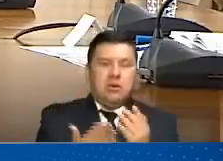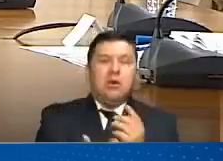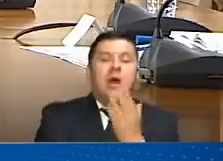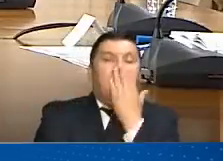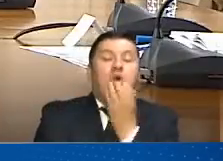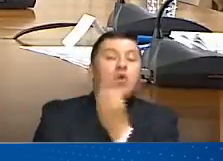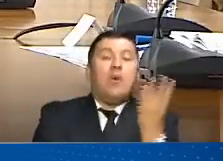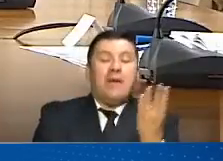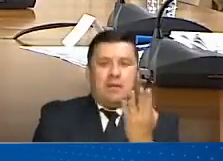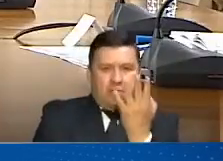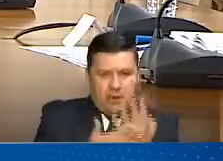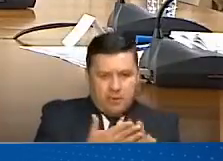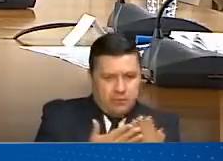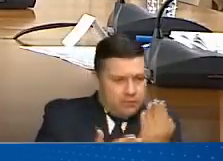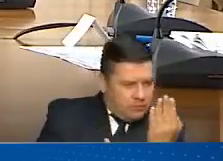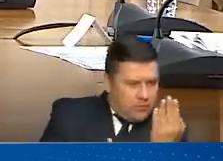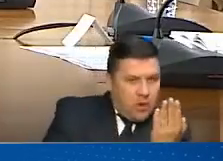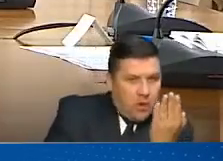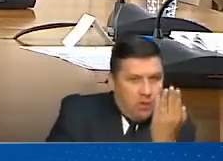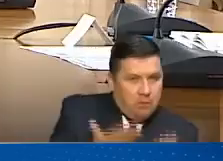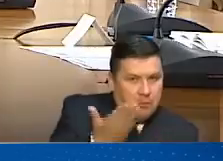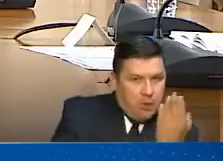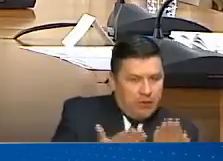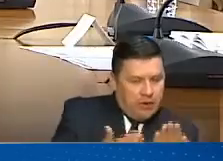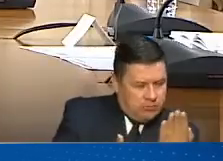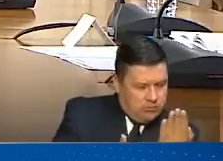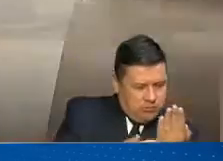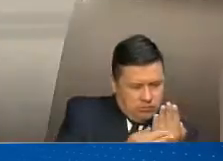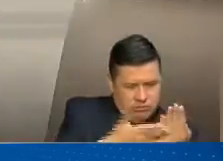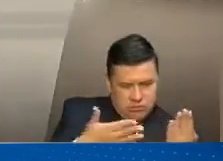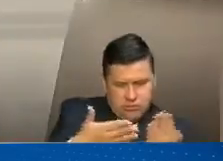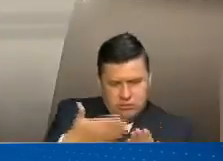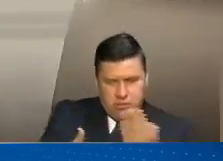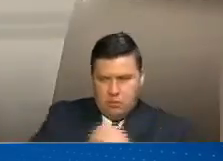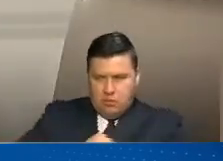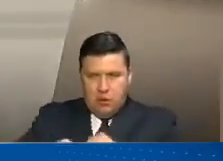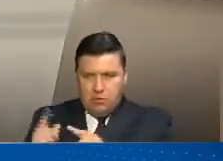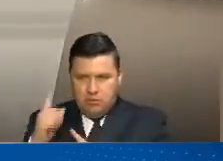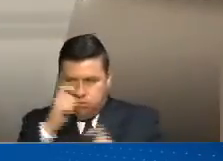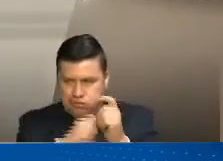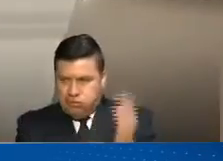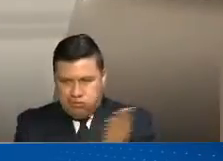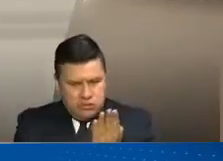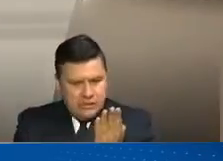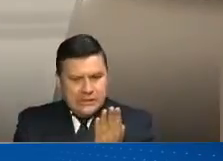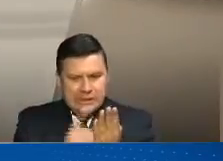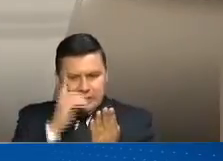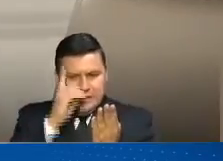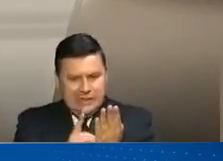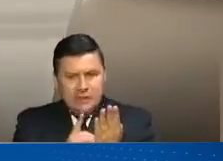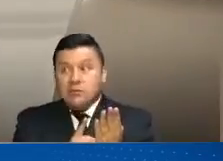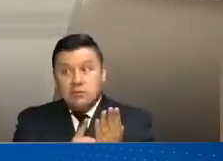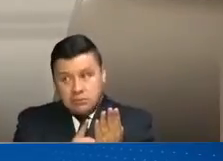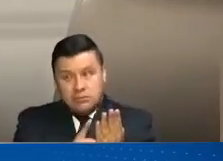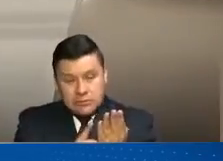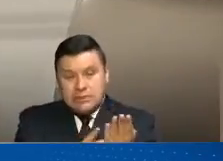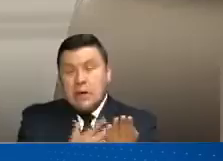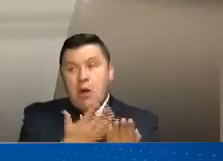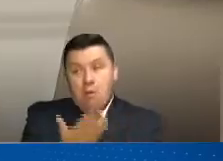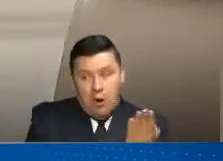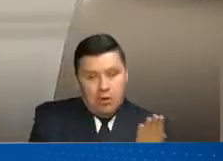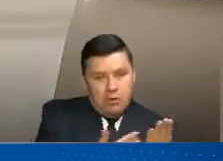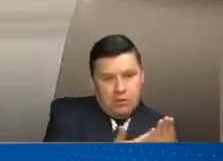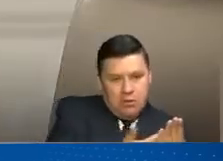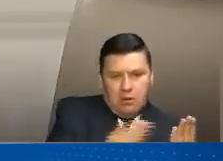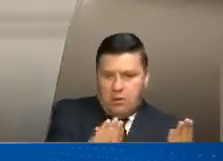o sea, un ejercicio de probabilidades, nos movemos y usted pues lo analiza y también toma sobre ese rango de probabilidades las